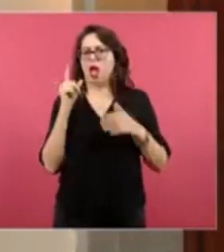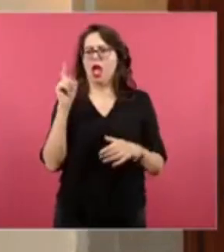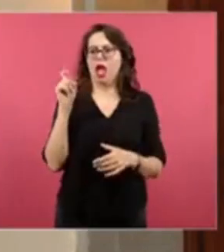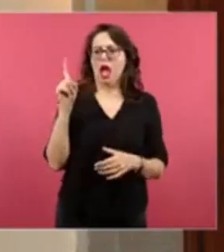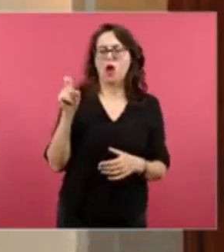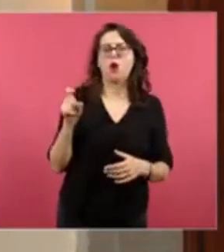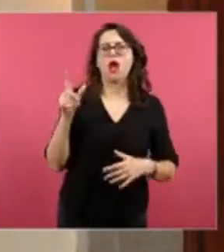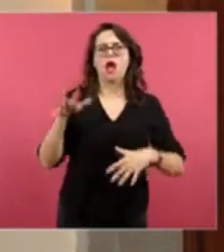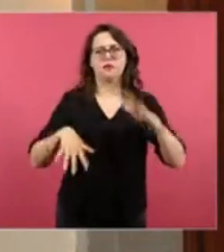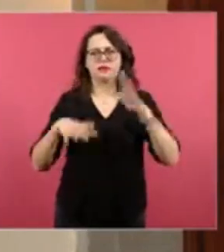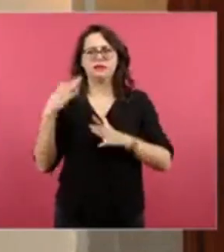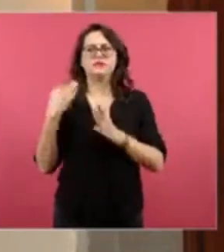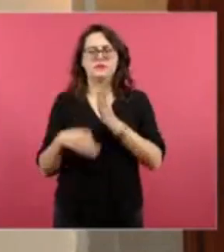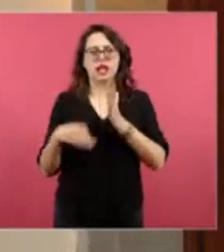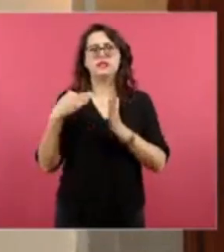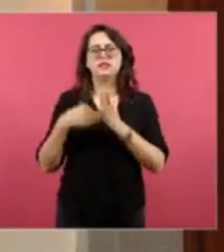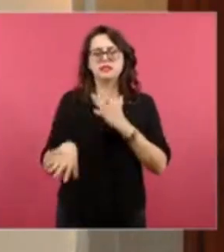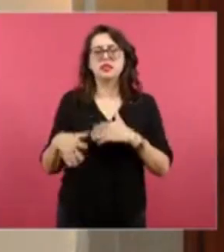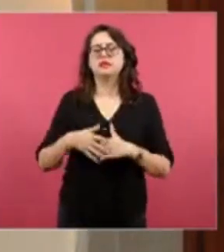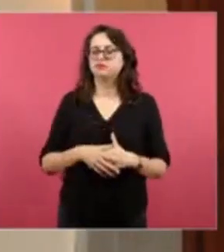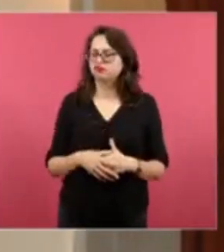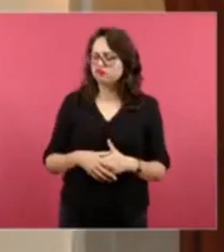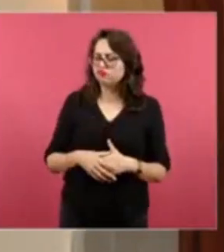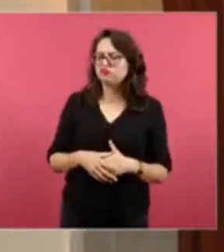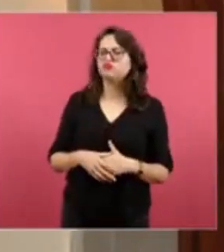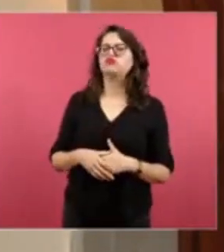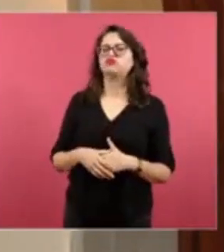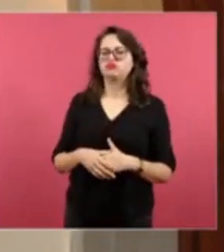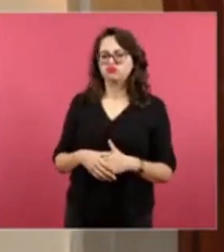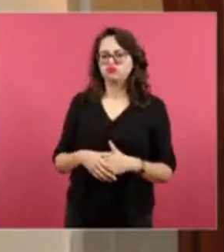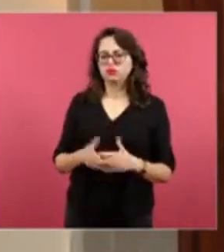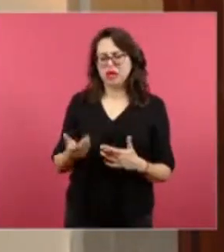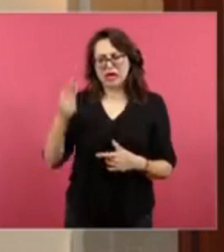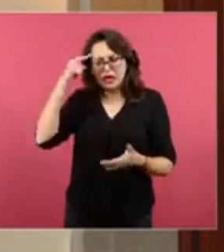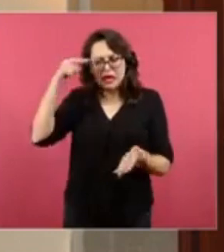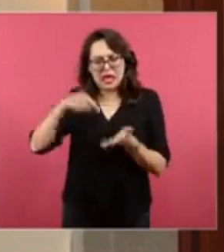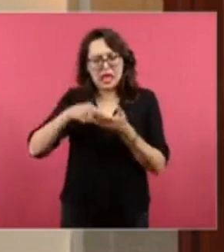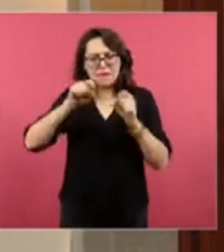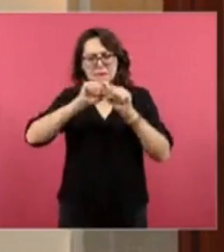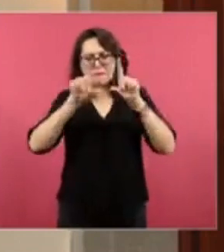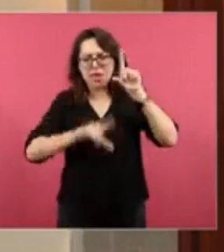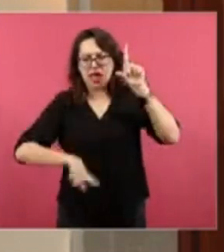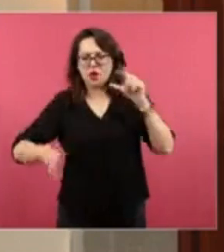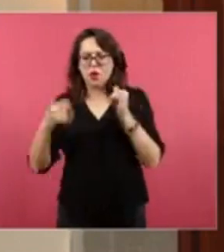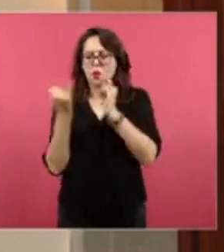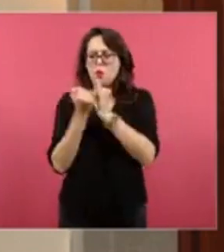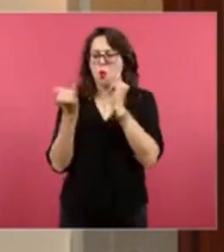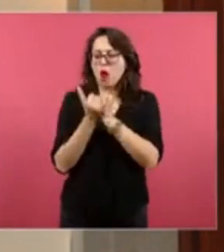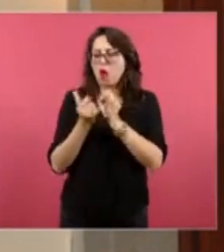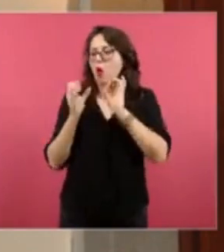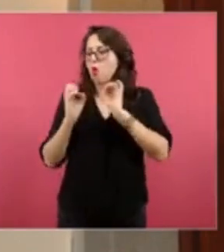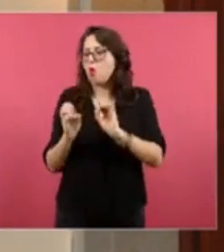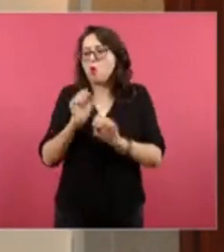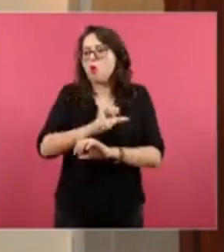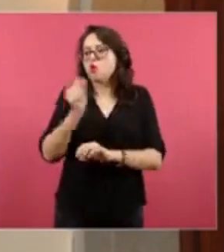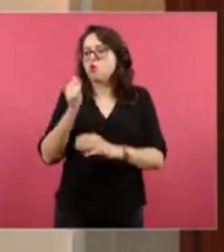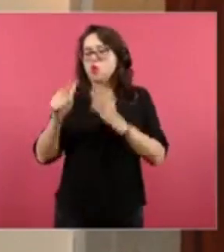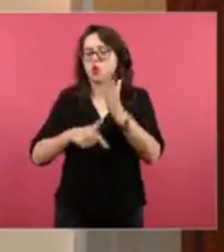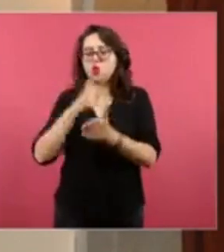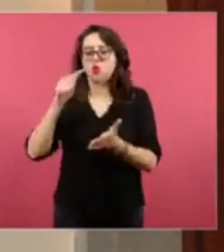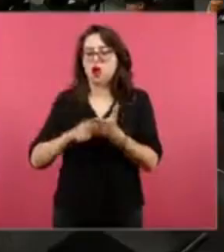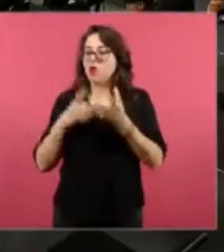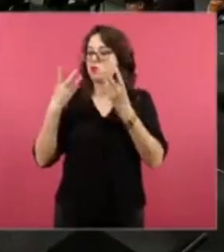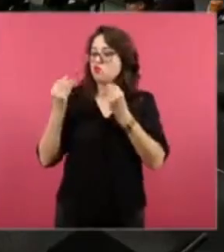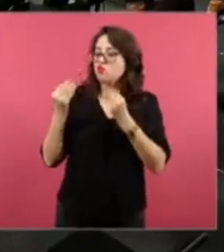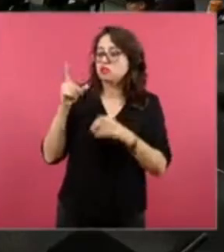no, etcétera. Y le digo a los niños, oigan, ¿y así será en todo el país? ¿O habrá un lugar donde haya mucha agua? Pues en la